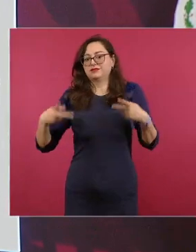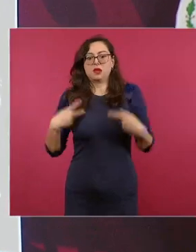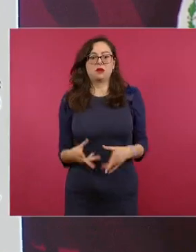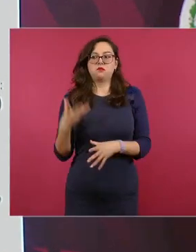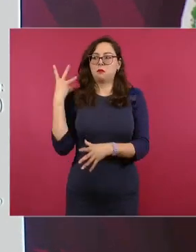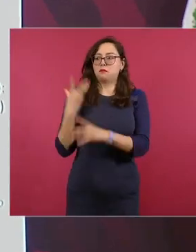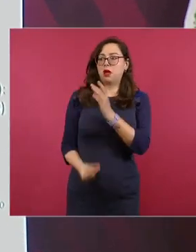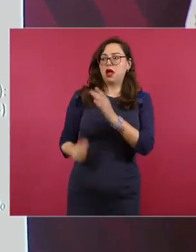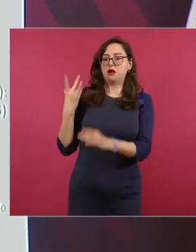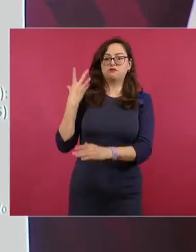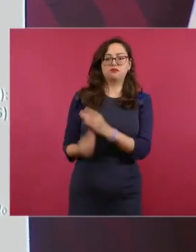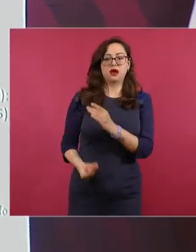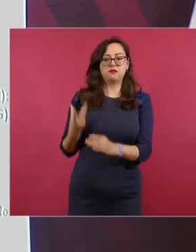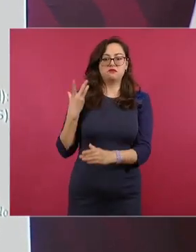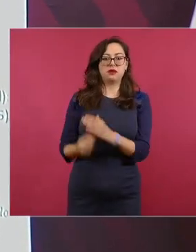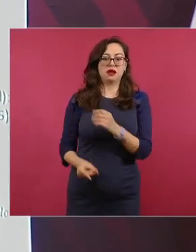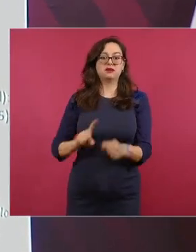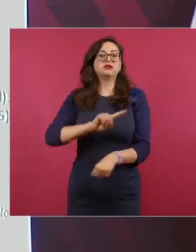migrar.